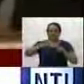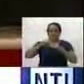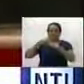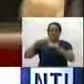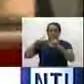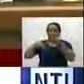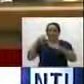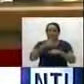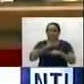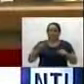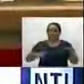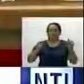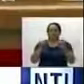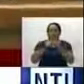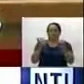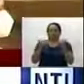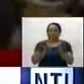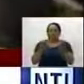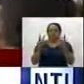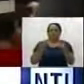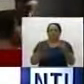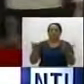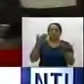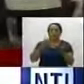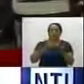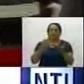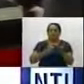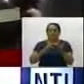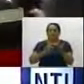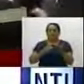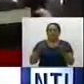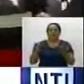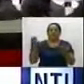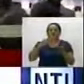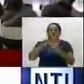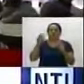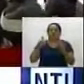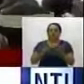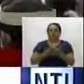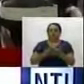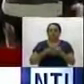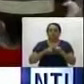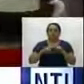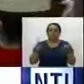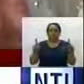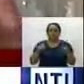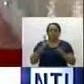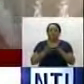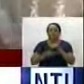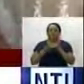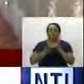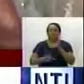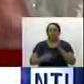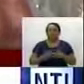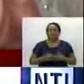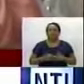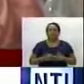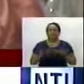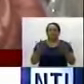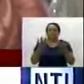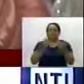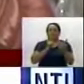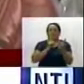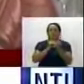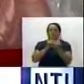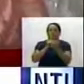la presidenta del Legislativo Guadalupe Yori, todos se dieron cita en su sede para el desarrollo del Consejo Político que como parte del orden